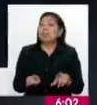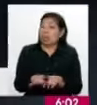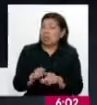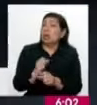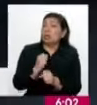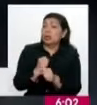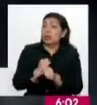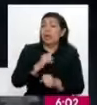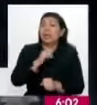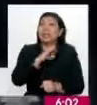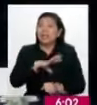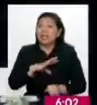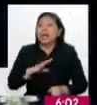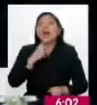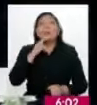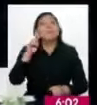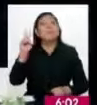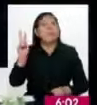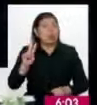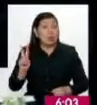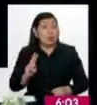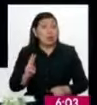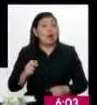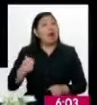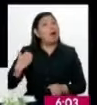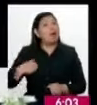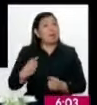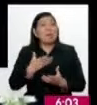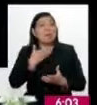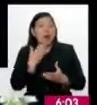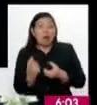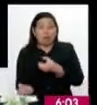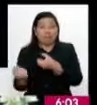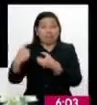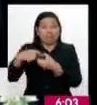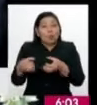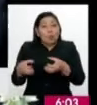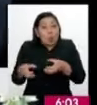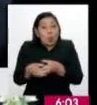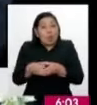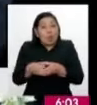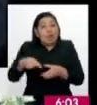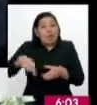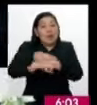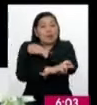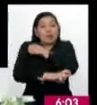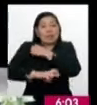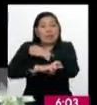trabajarán para que Chile, Venezuela y Argentina sean miembros de la comunidad andina.